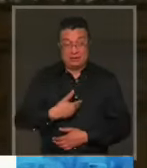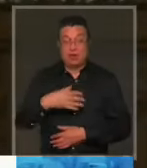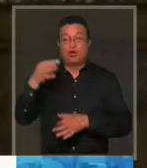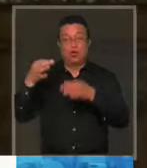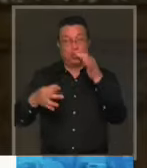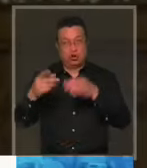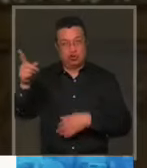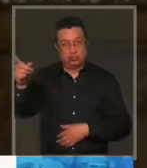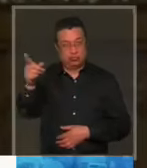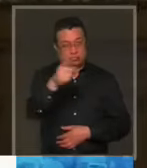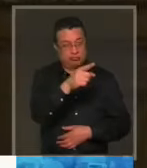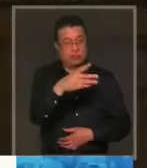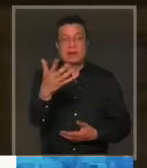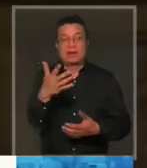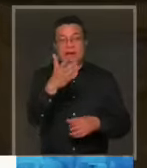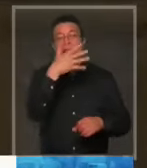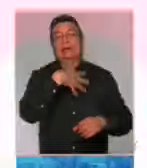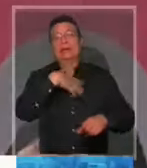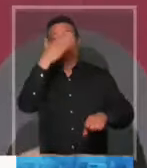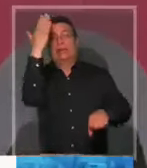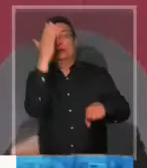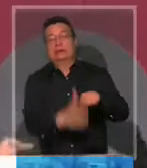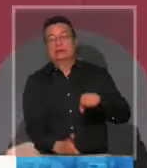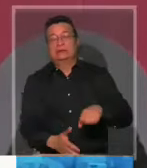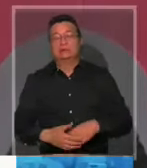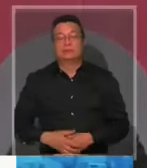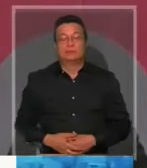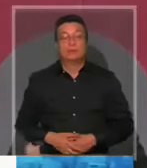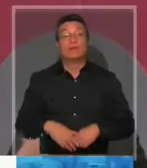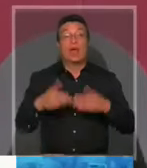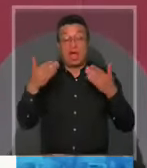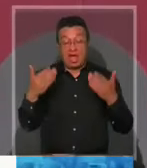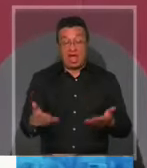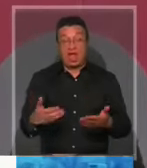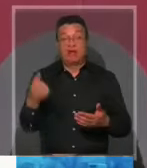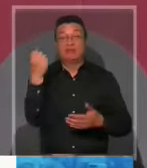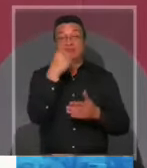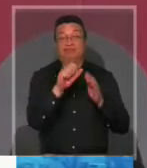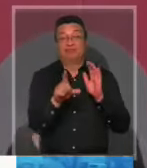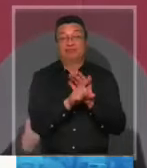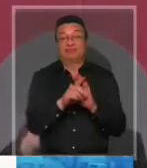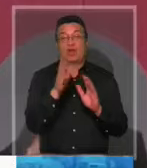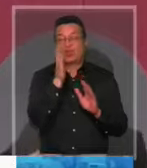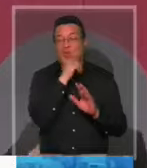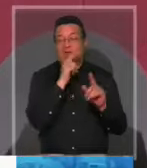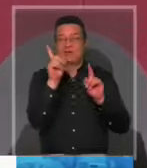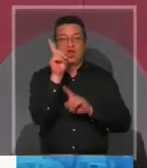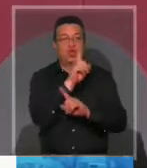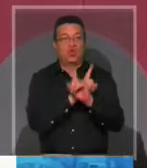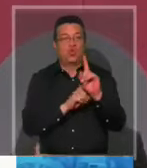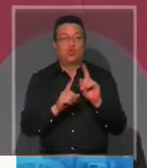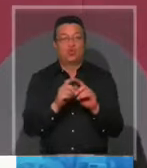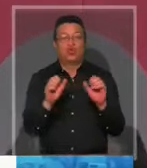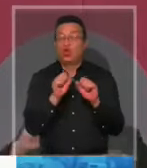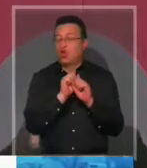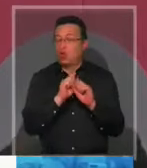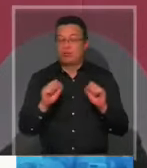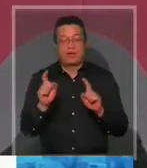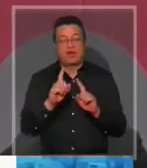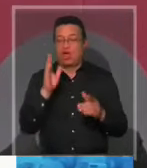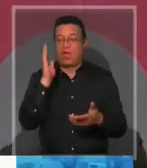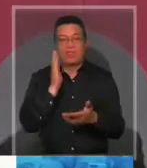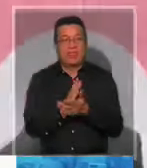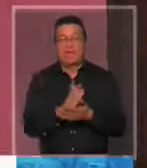juicio político para destituirlo. Este es un crimen inexcusable, uno que no puede, no debe y no